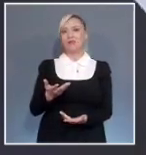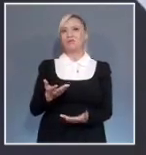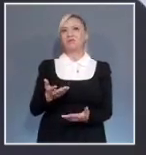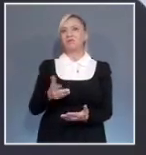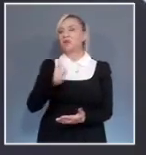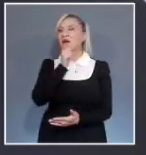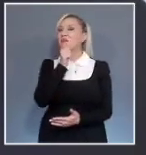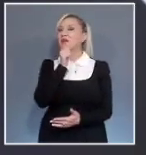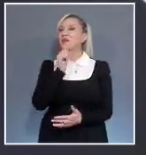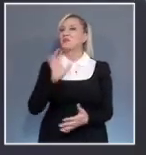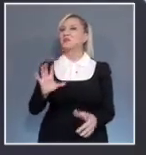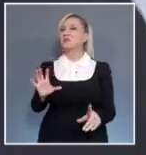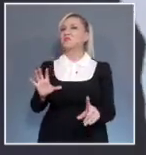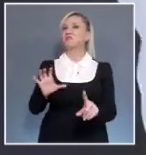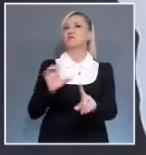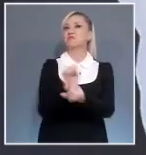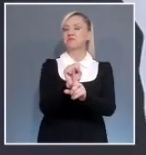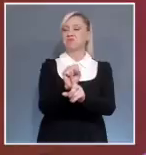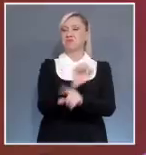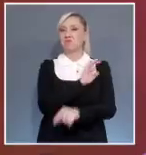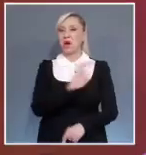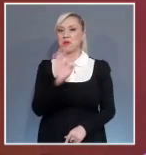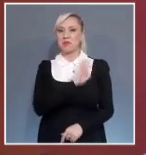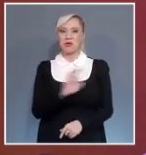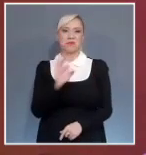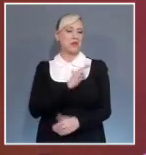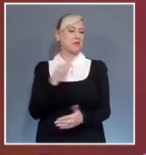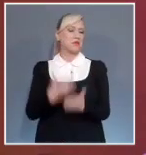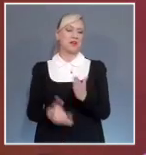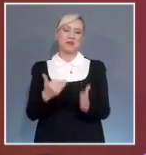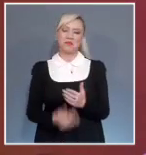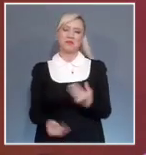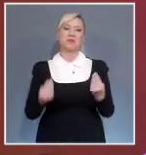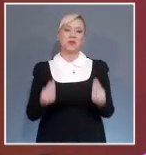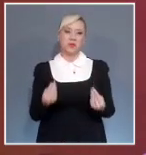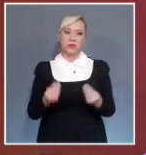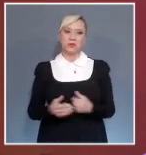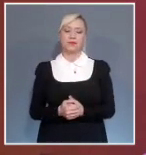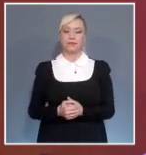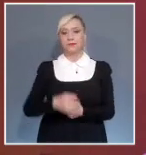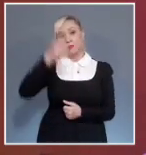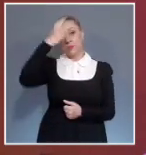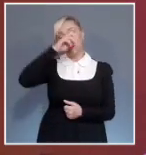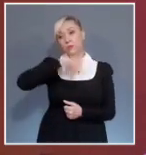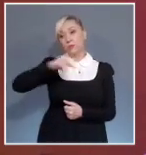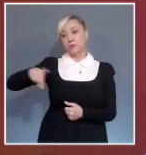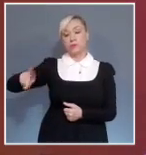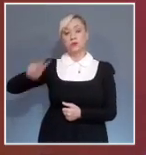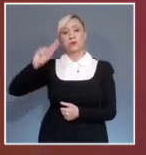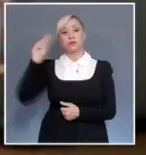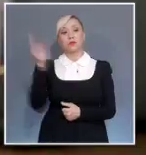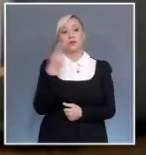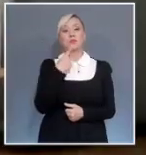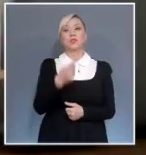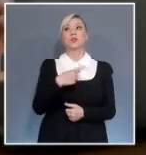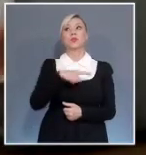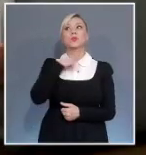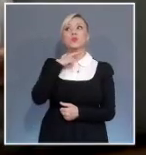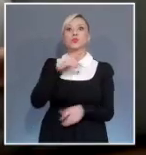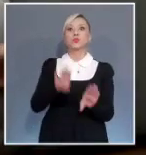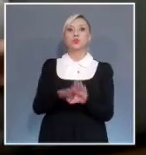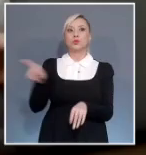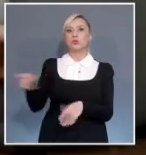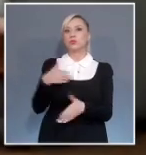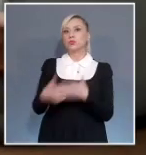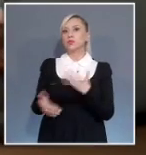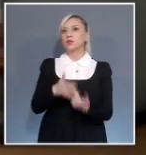avance mismo de estas tecnologías. De acuerdo con académicos, para evitar riesgos en el uso de esta tecnología, es indispensable